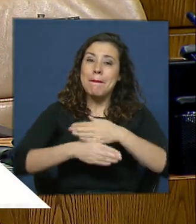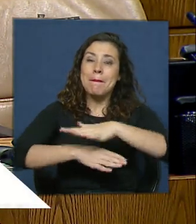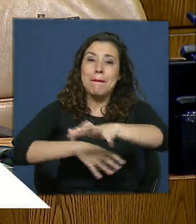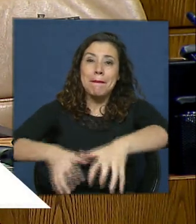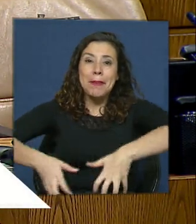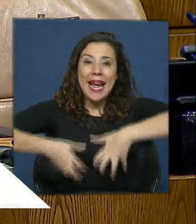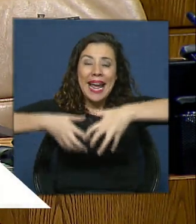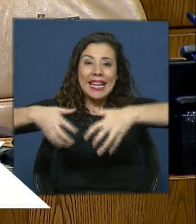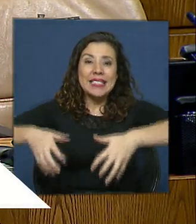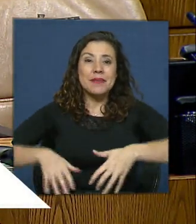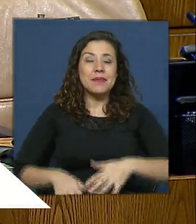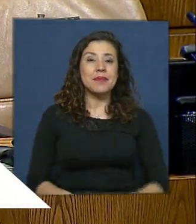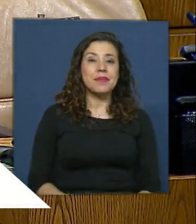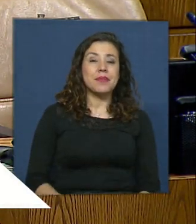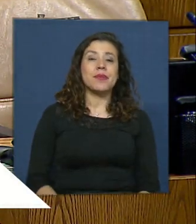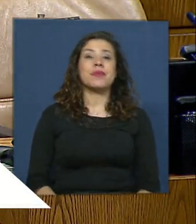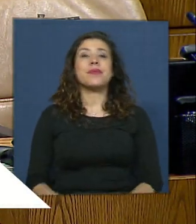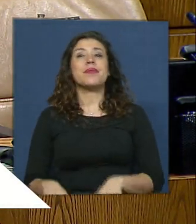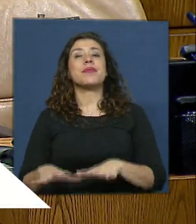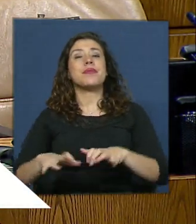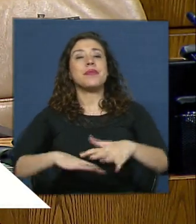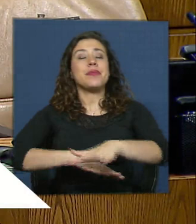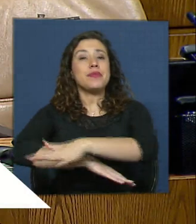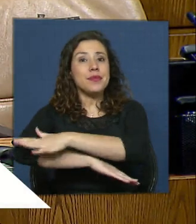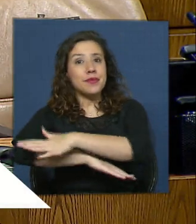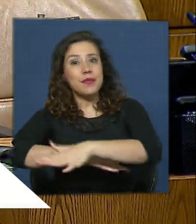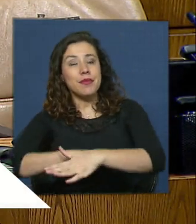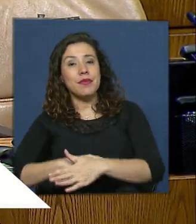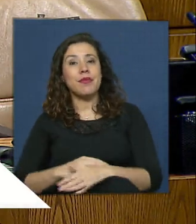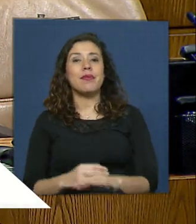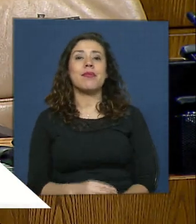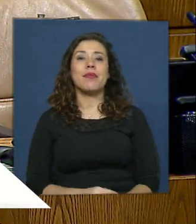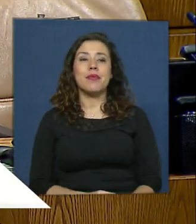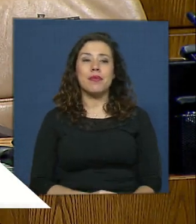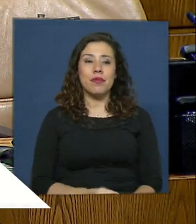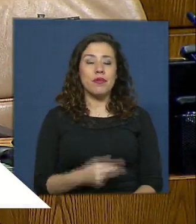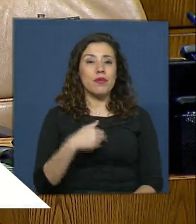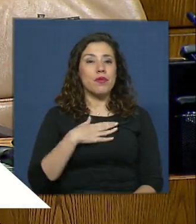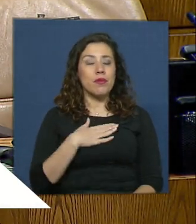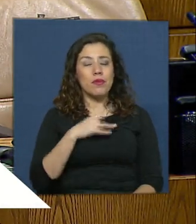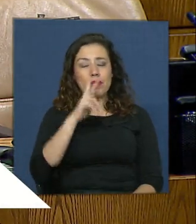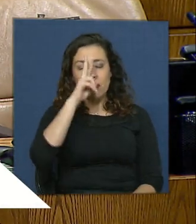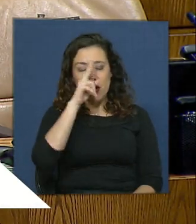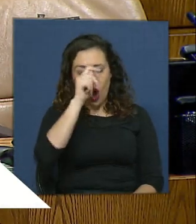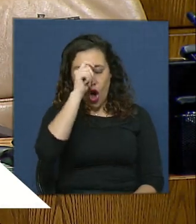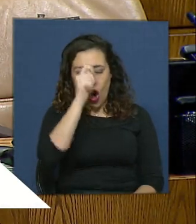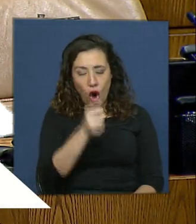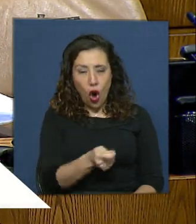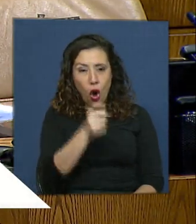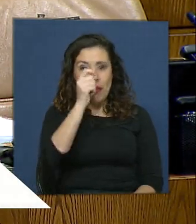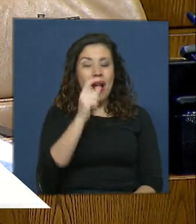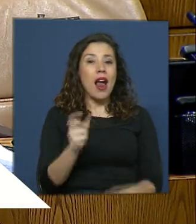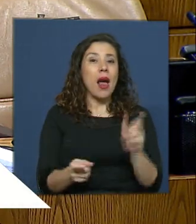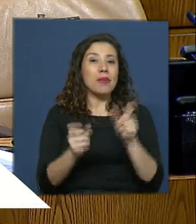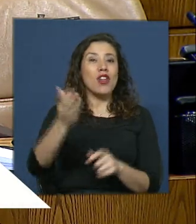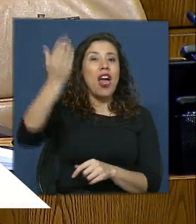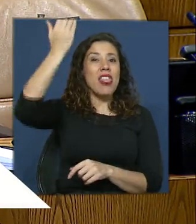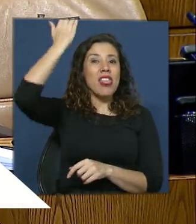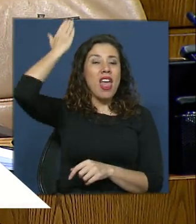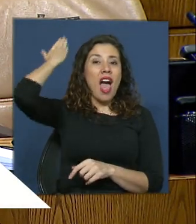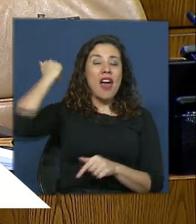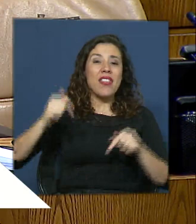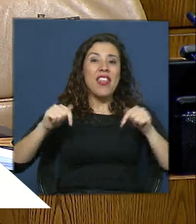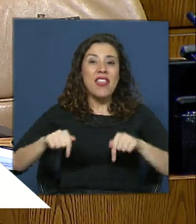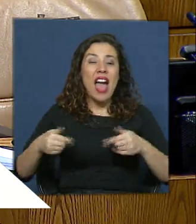manejo de los recursos hidrobiológicos. Queremos, señor presidente, en homenaje a los hombres de ayer y de hoy, a los